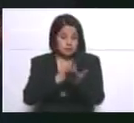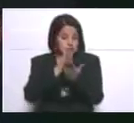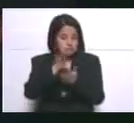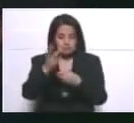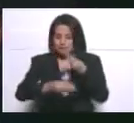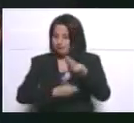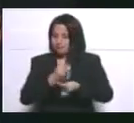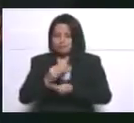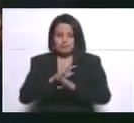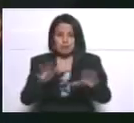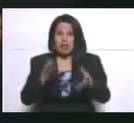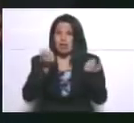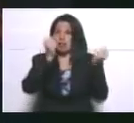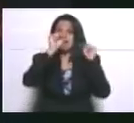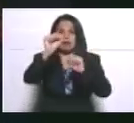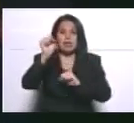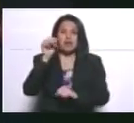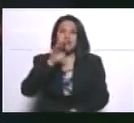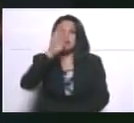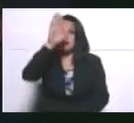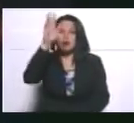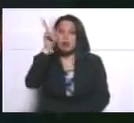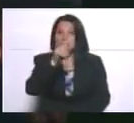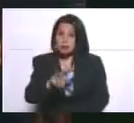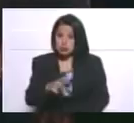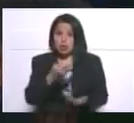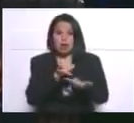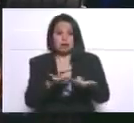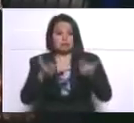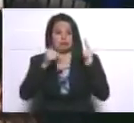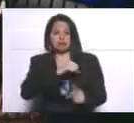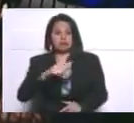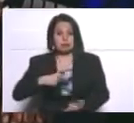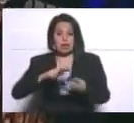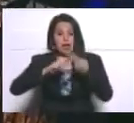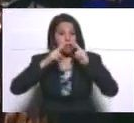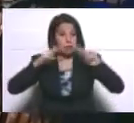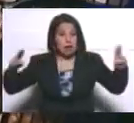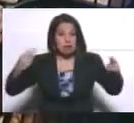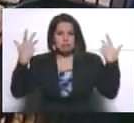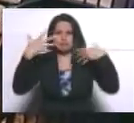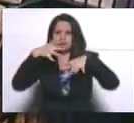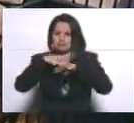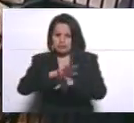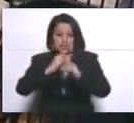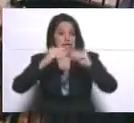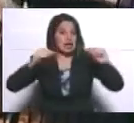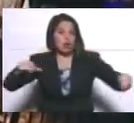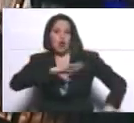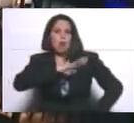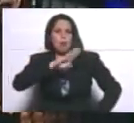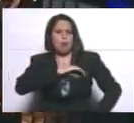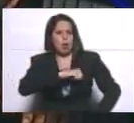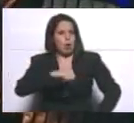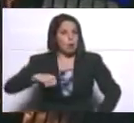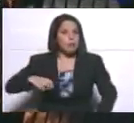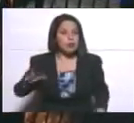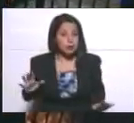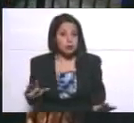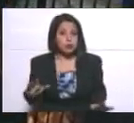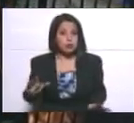Y defender el futuro de Venezuela, defender la soberanía, defender la paz, defender la integridad territorial de nuestra patria.